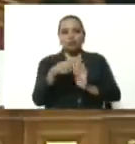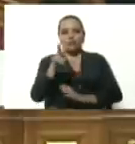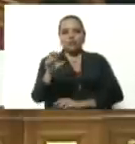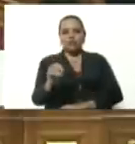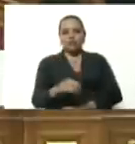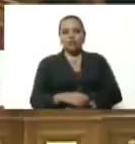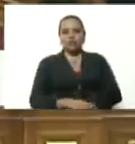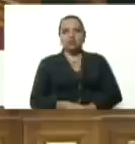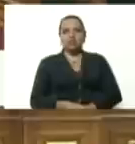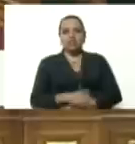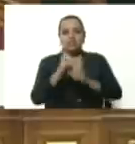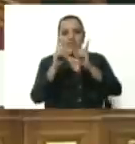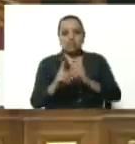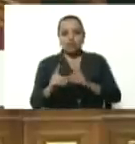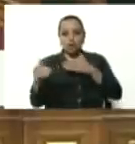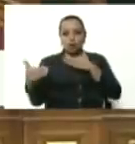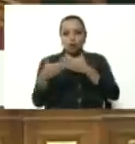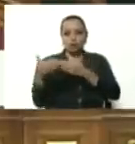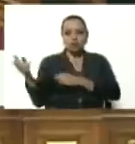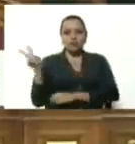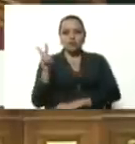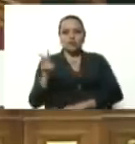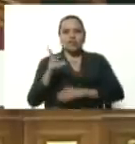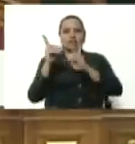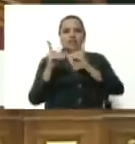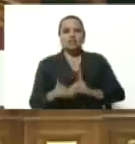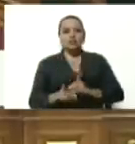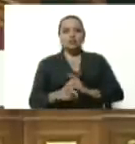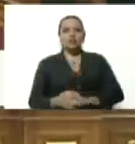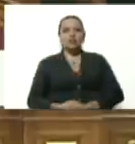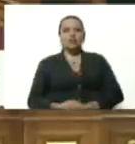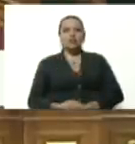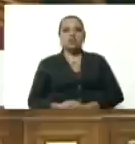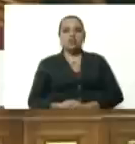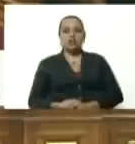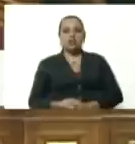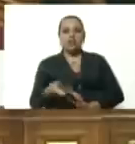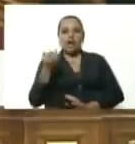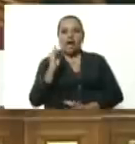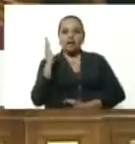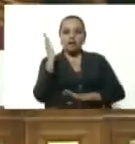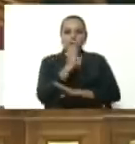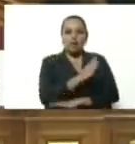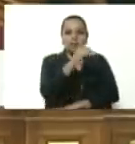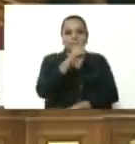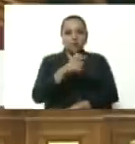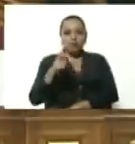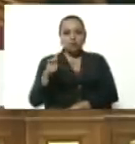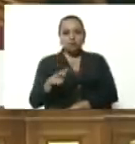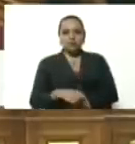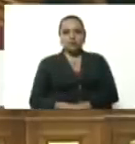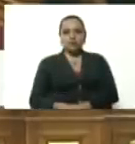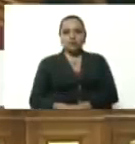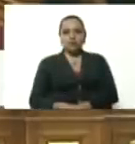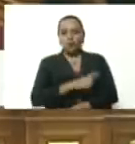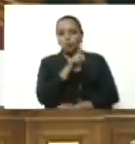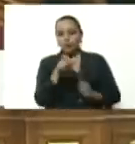2020. Ha habido decisiones contra la República, ha habido decisiones donde sancionan indebidamente a personas, van